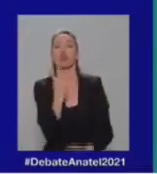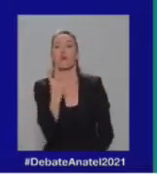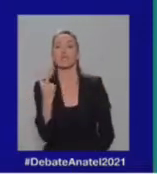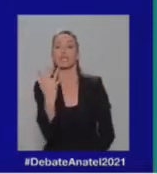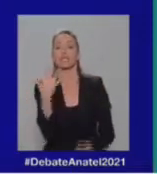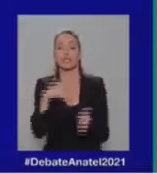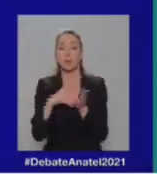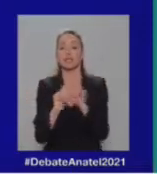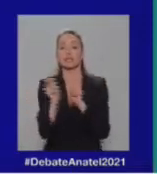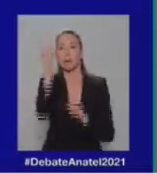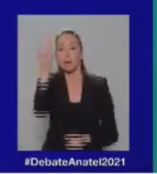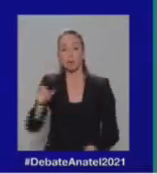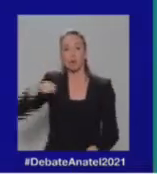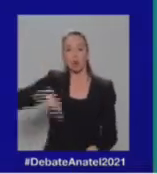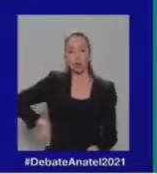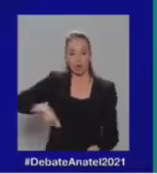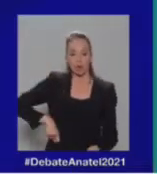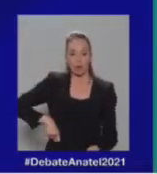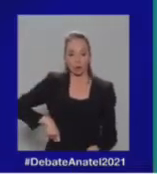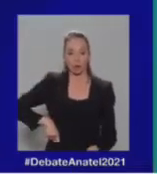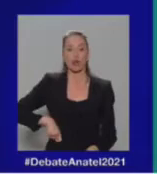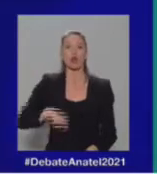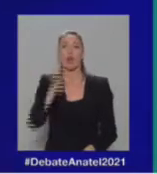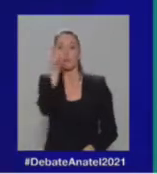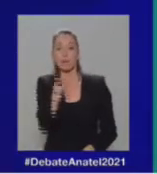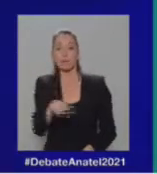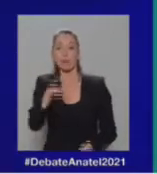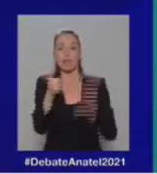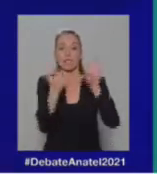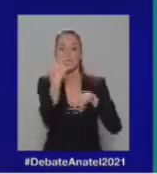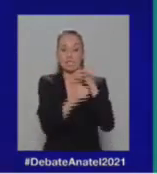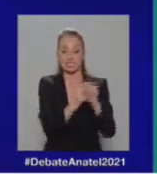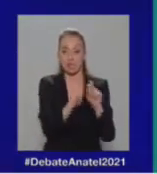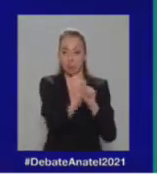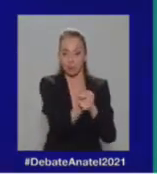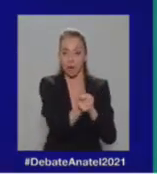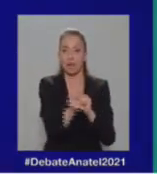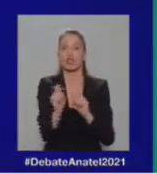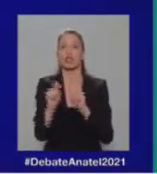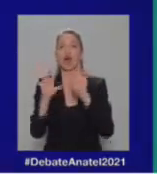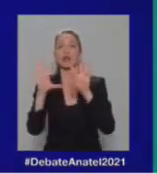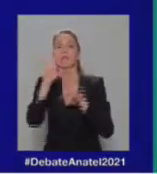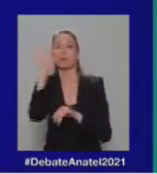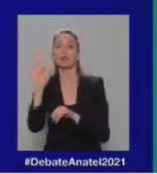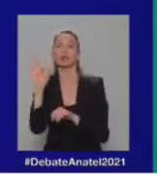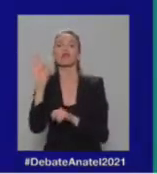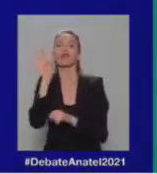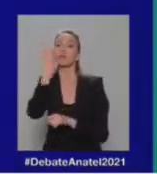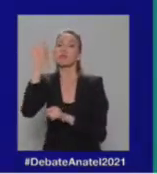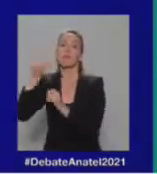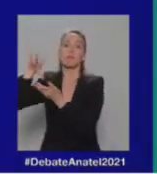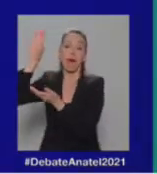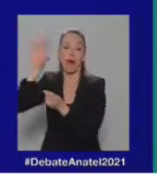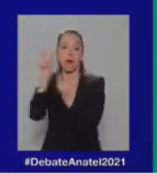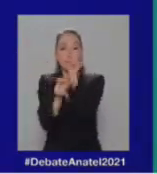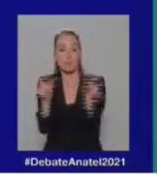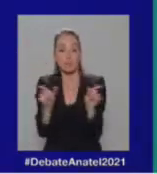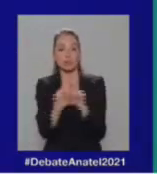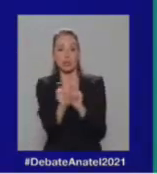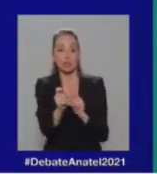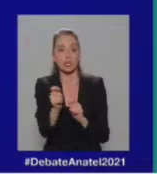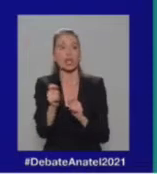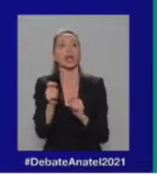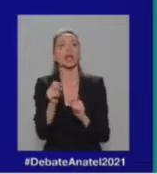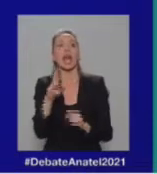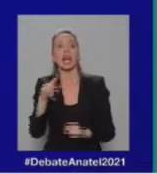establecer de que aquí puede tener indulto aquellos que han cometido delitos. Cosa distinta respecto de aquellos jóvenes que no tienen causa, que han estado privados de